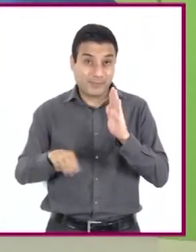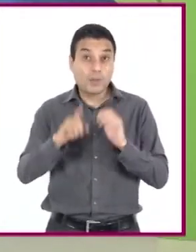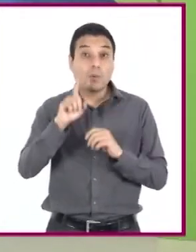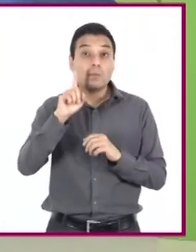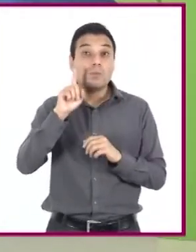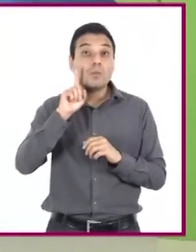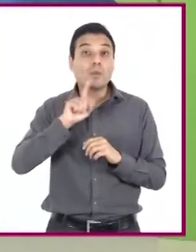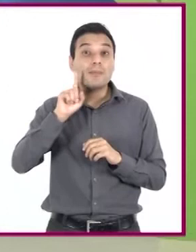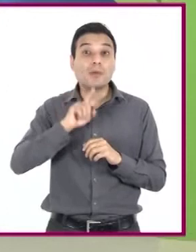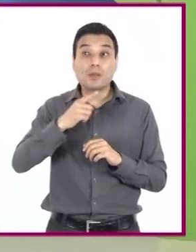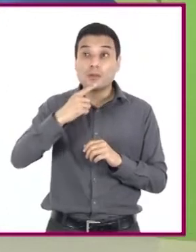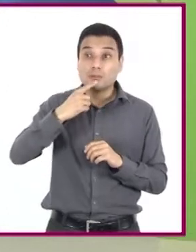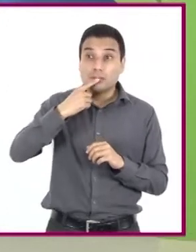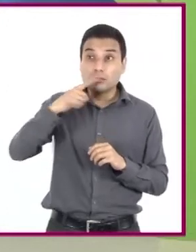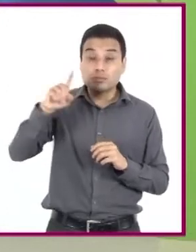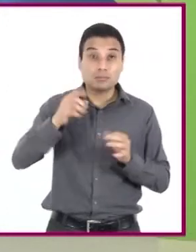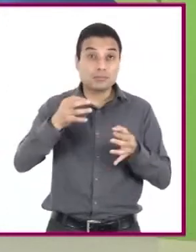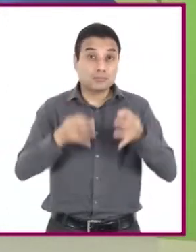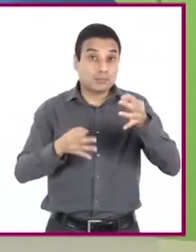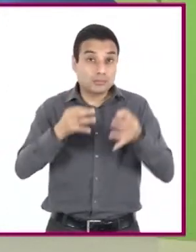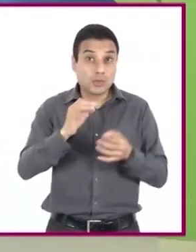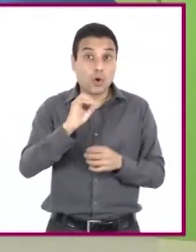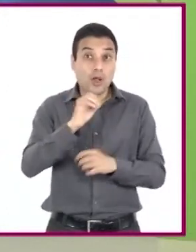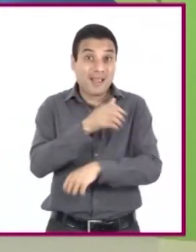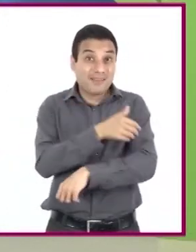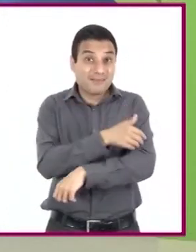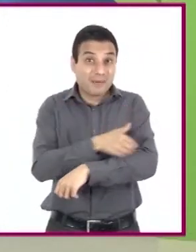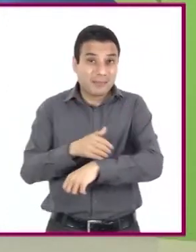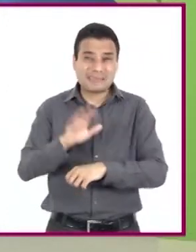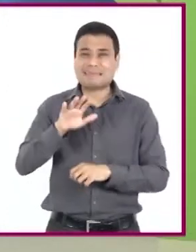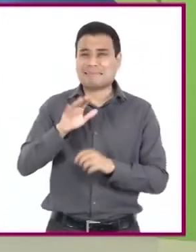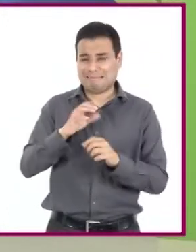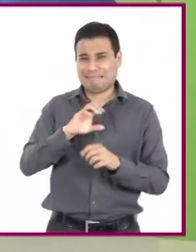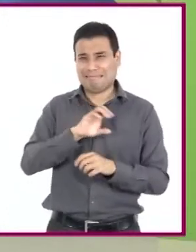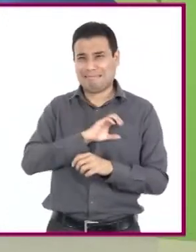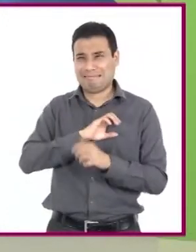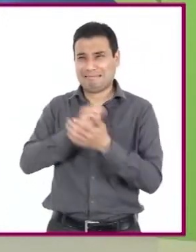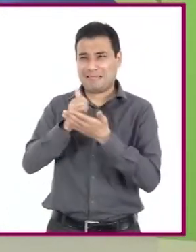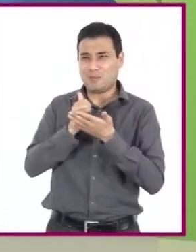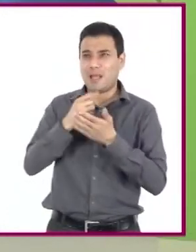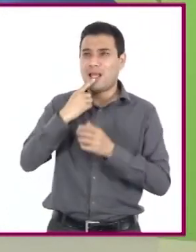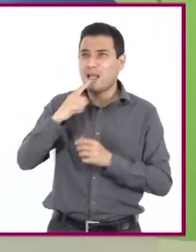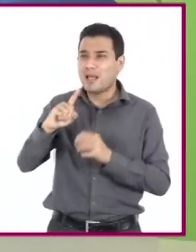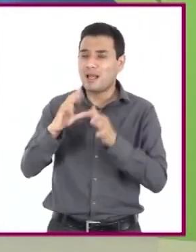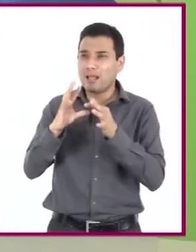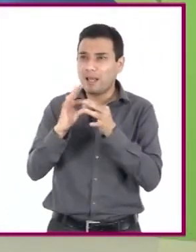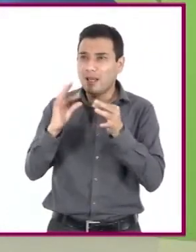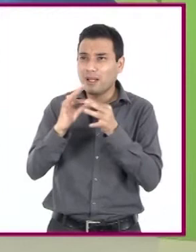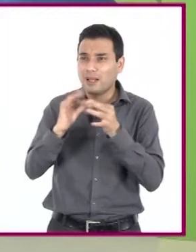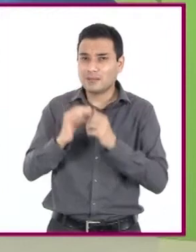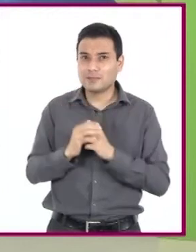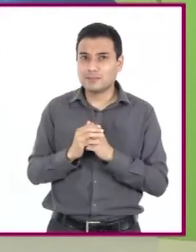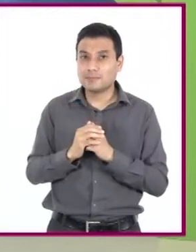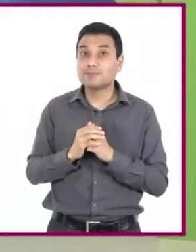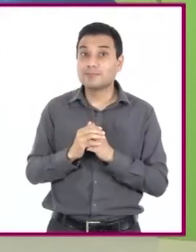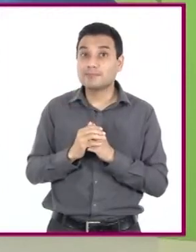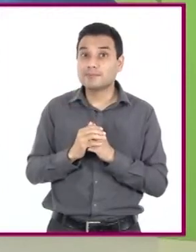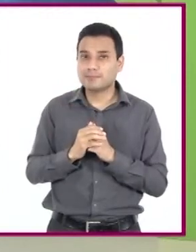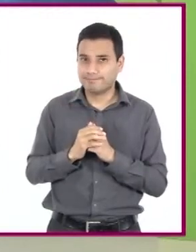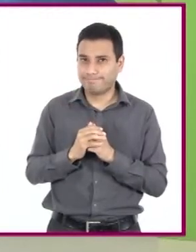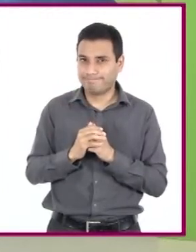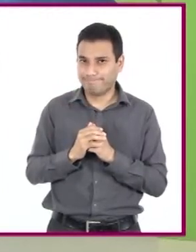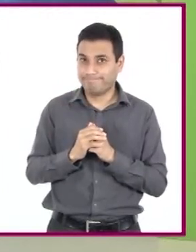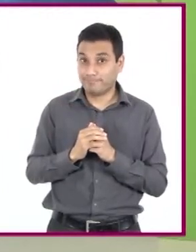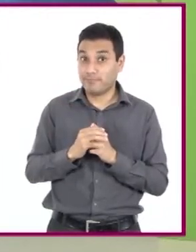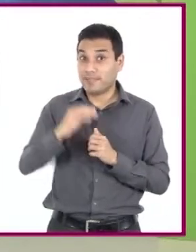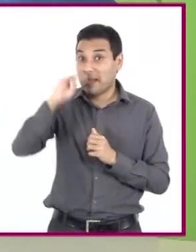a la autoridad o con algún familiar en busca de ayuda y se quejan o tratan de denunciar, se piensa